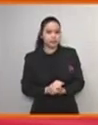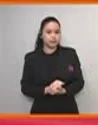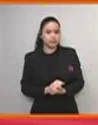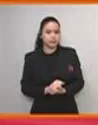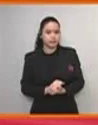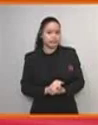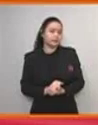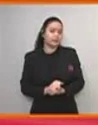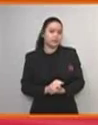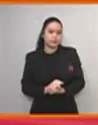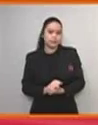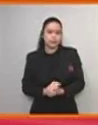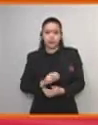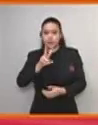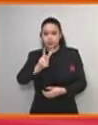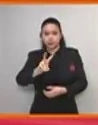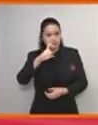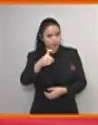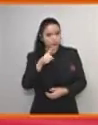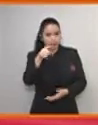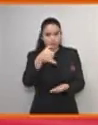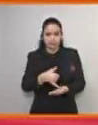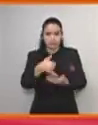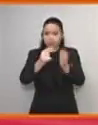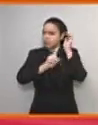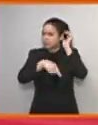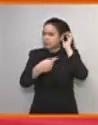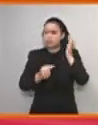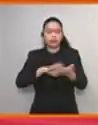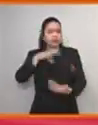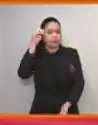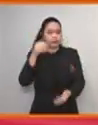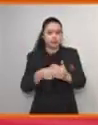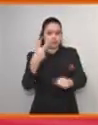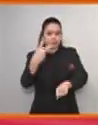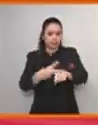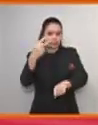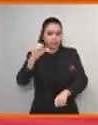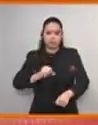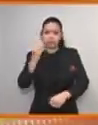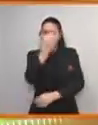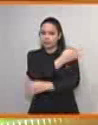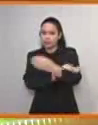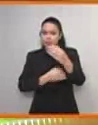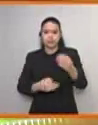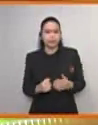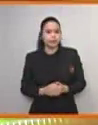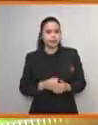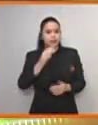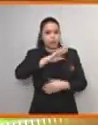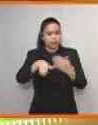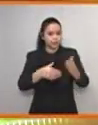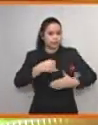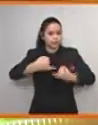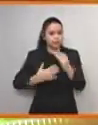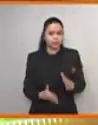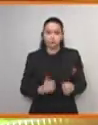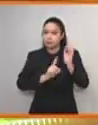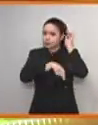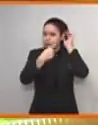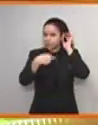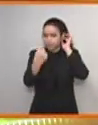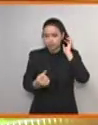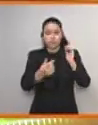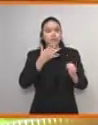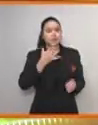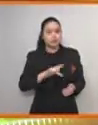y esta es 2x su premio de la diaria es multiplicado por dos esta linda tarde y para todos los jugadores de más uno